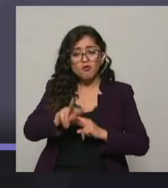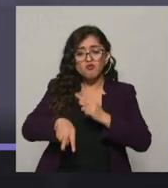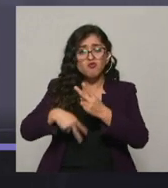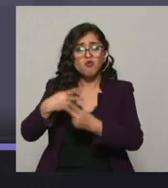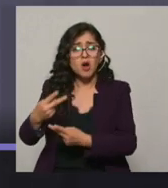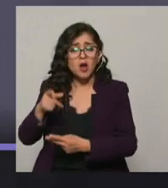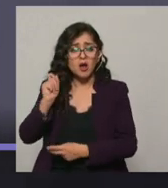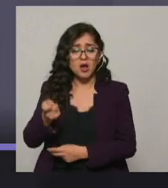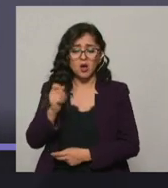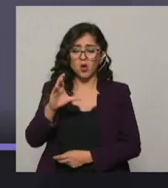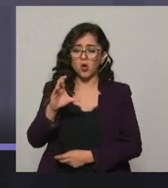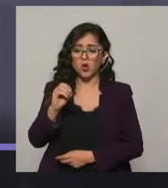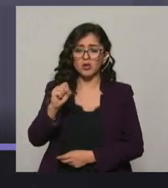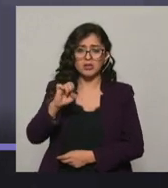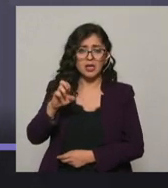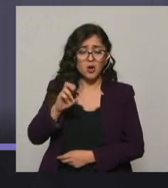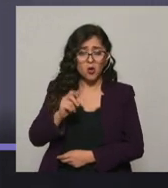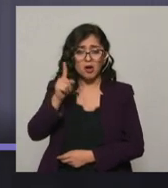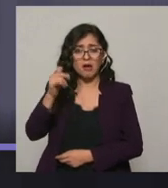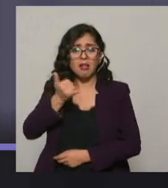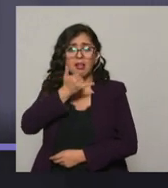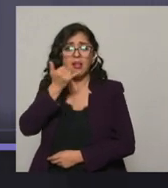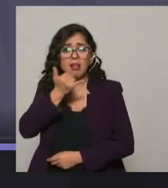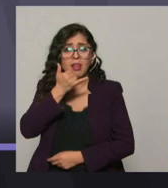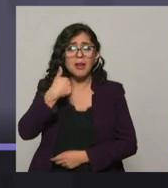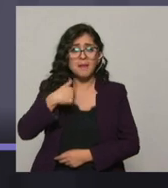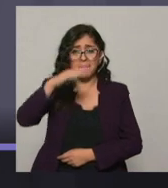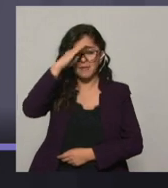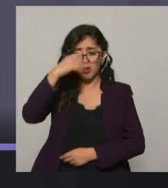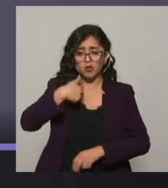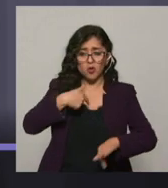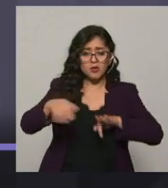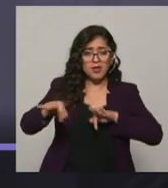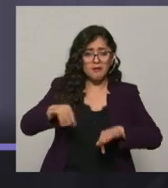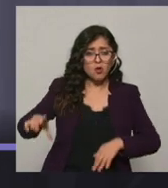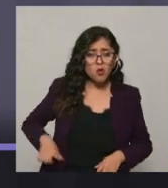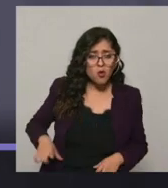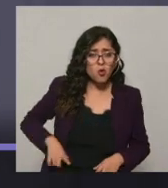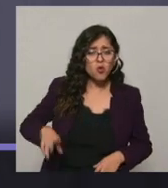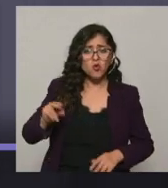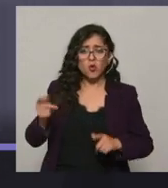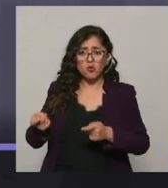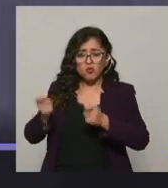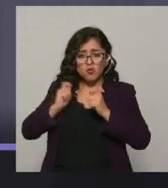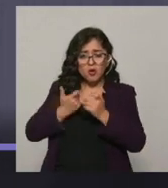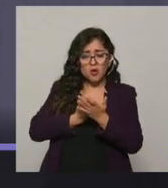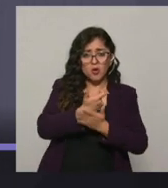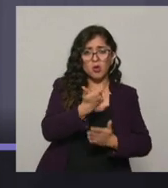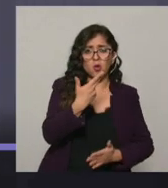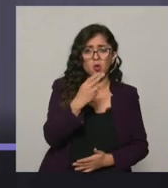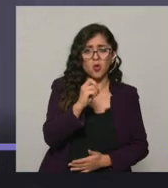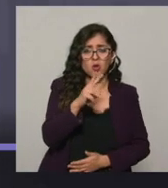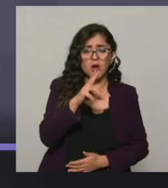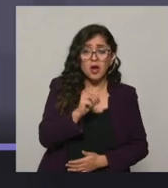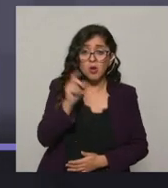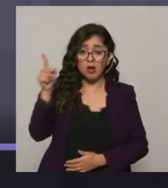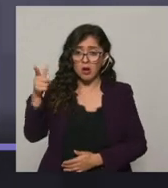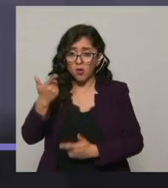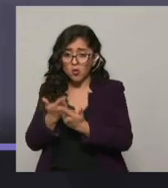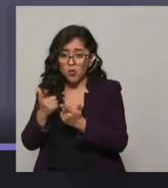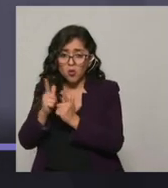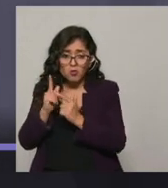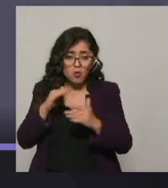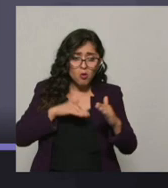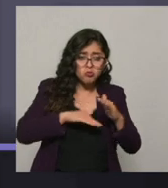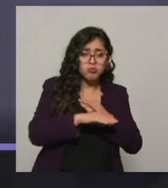decirles que creyeron que yo soy funcionaria, no lo soy, es un puesto honorario, pero los buscaron para decirles que yo era una vándala y que